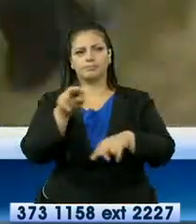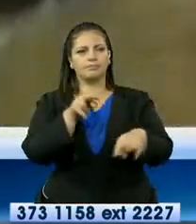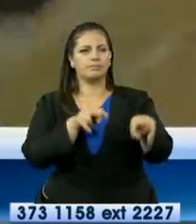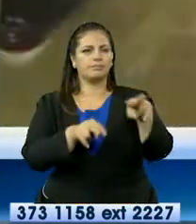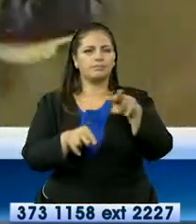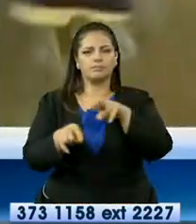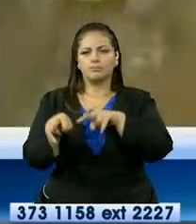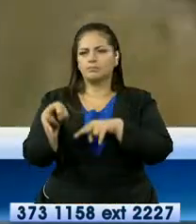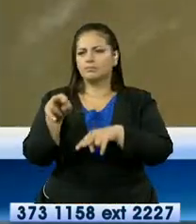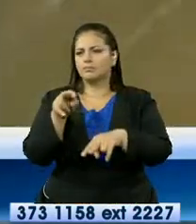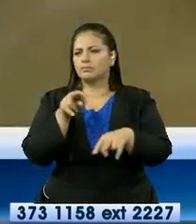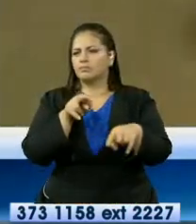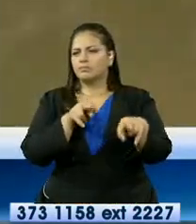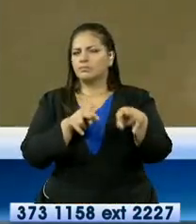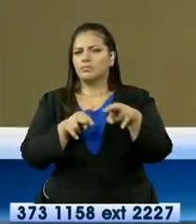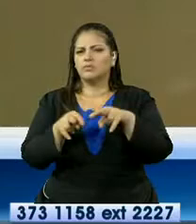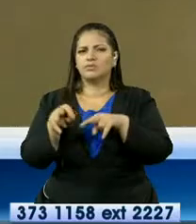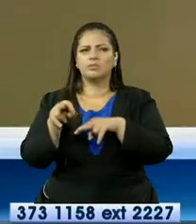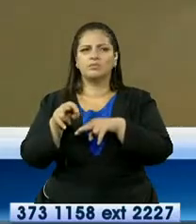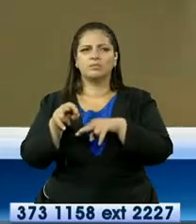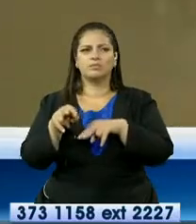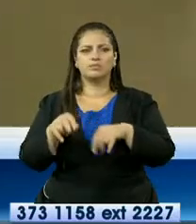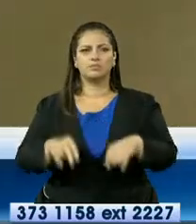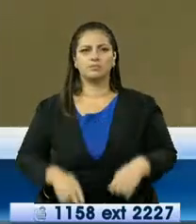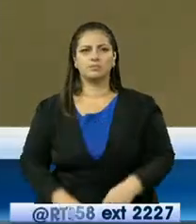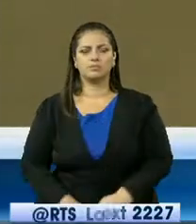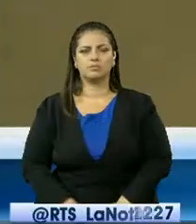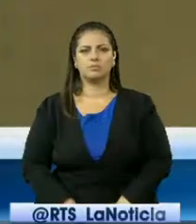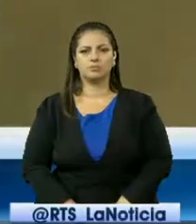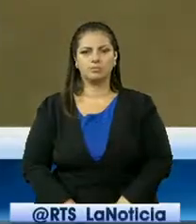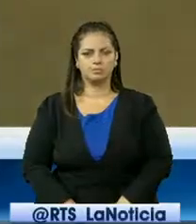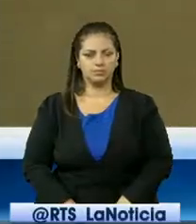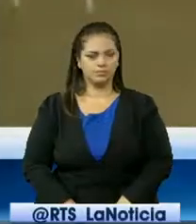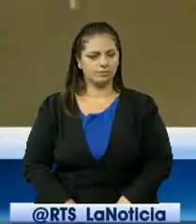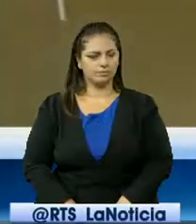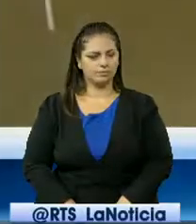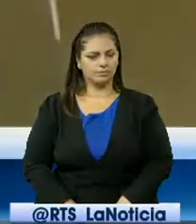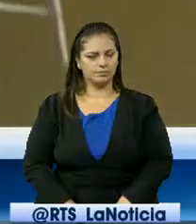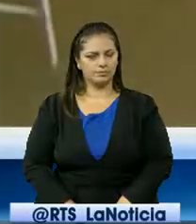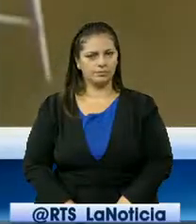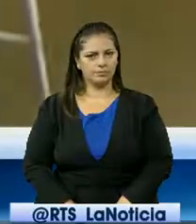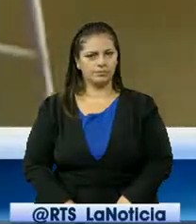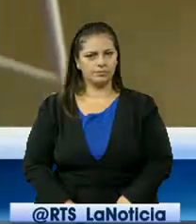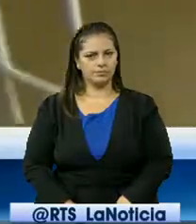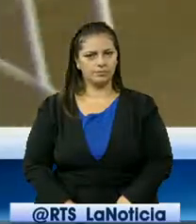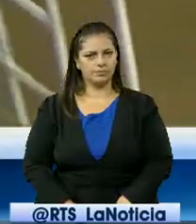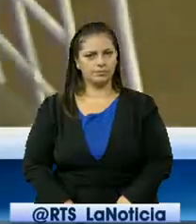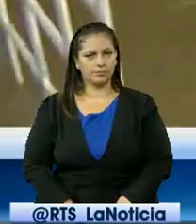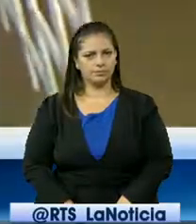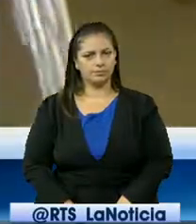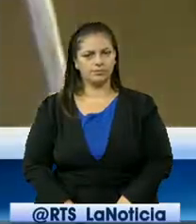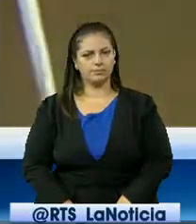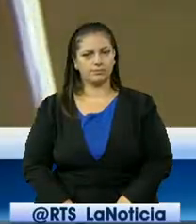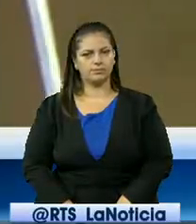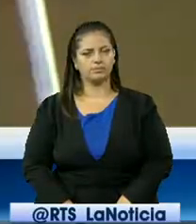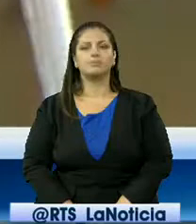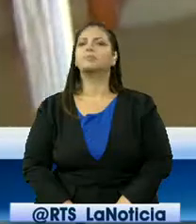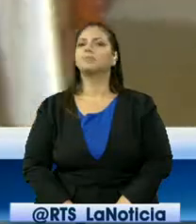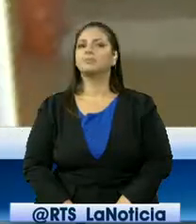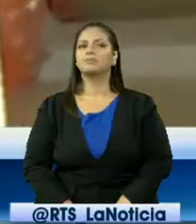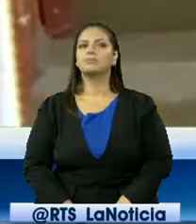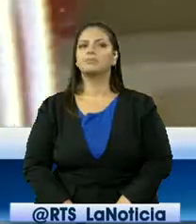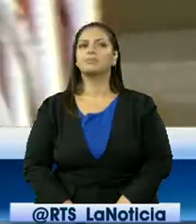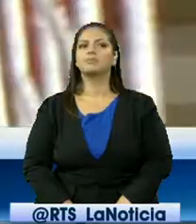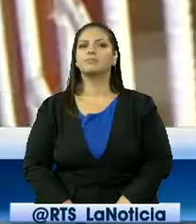Son varios domicilios en este sector los que se encuentran en iguales condiciones. Por acá, los moradores, una vez